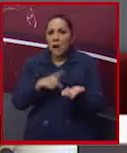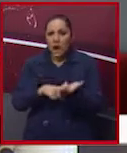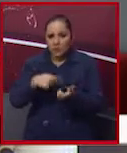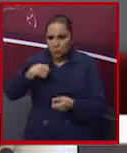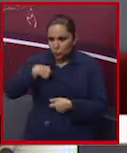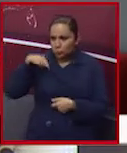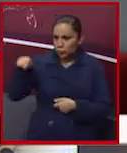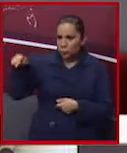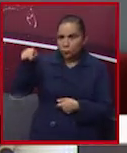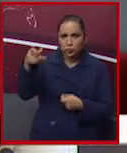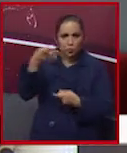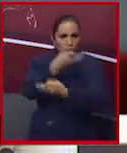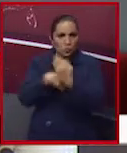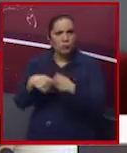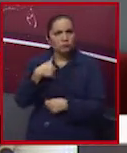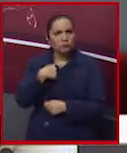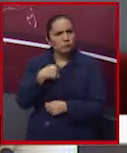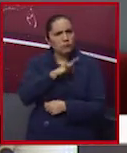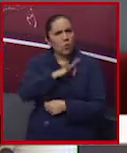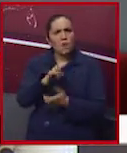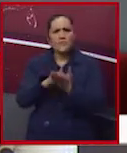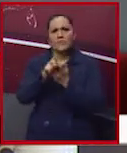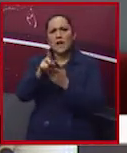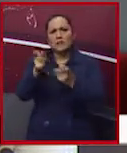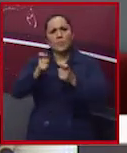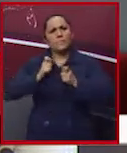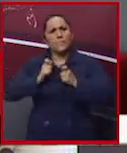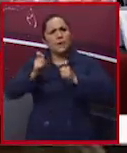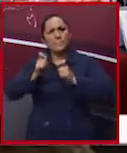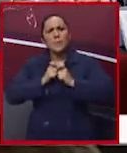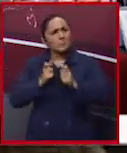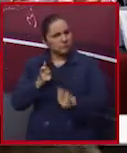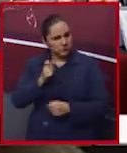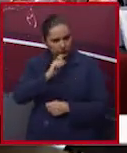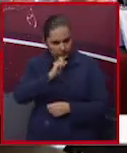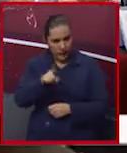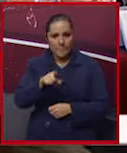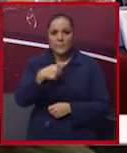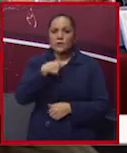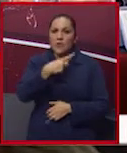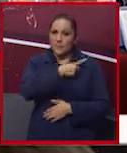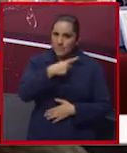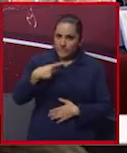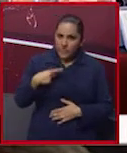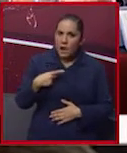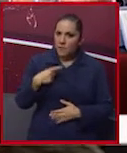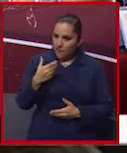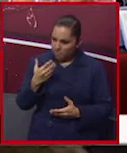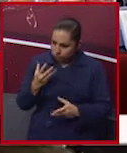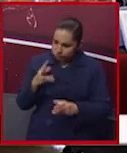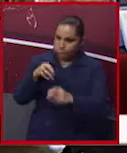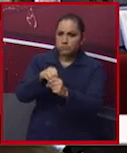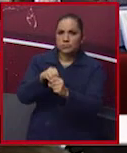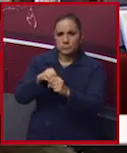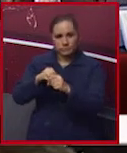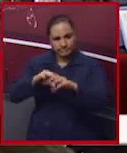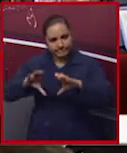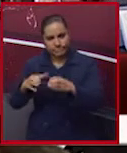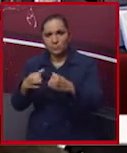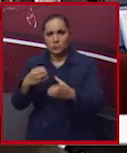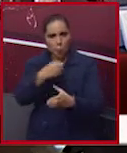derechos o le podemos solicitar prestaciones al Estado, ¿no? Sino que como sociedad civil